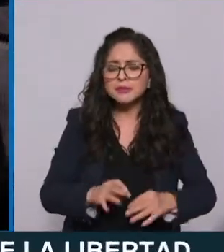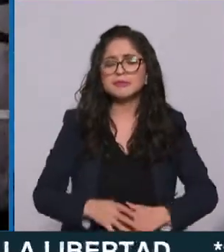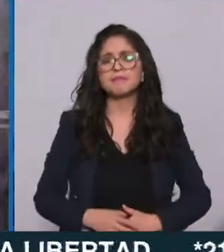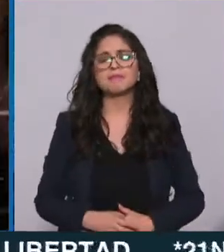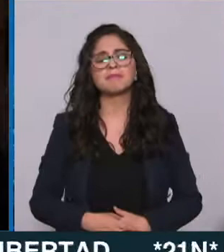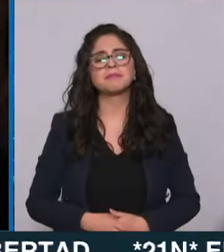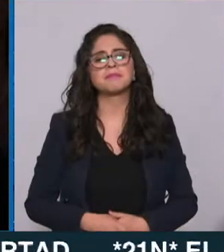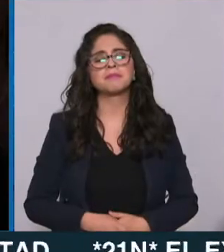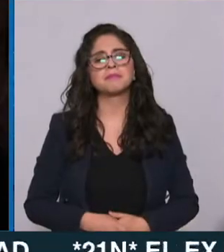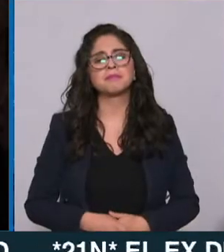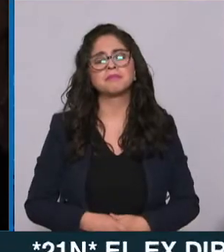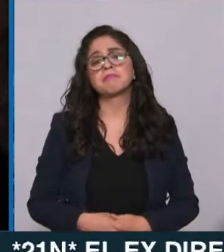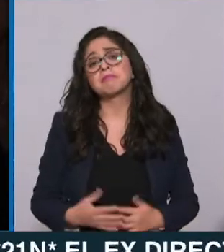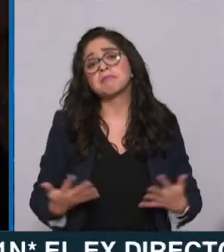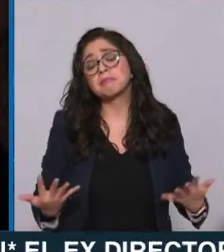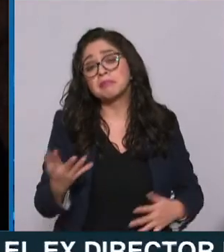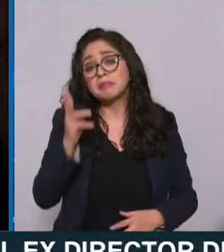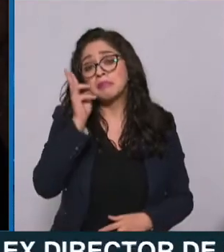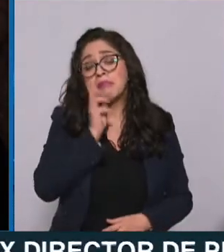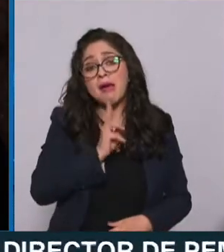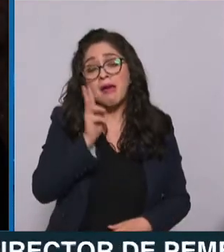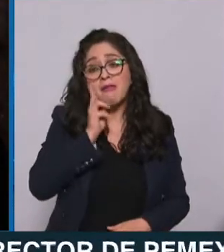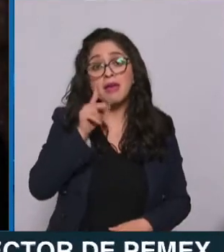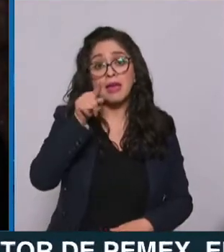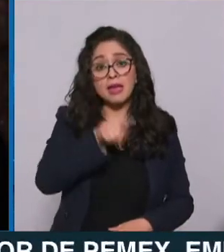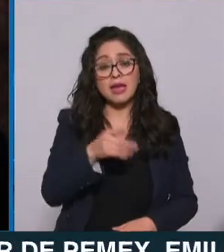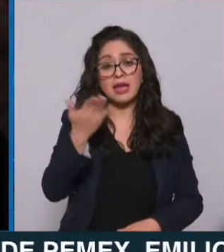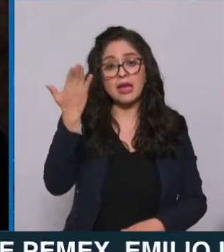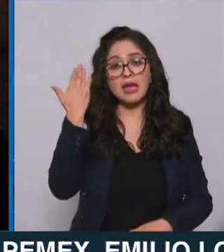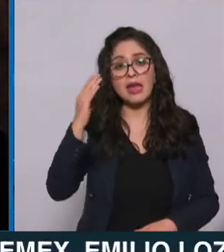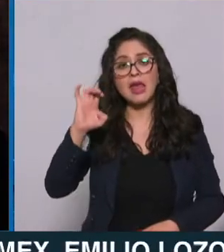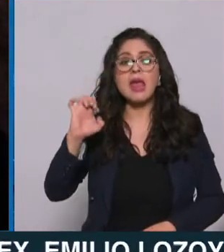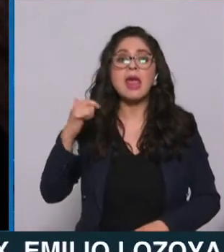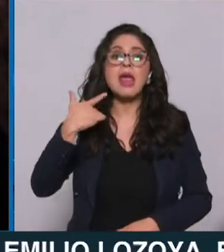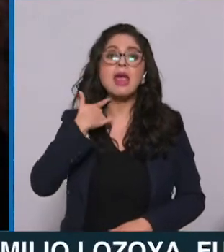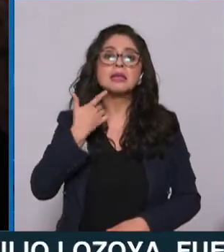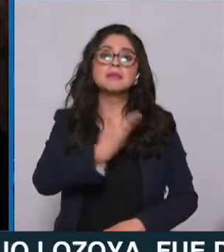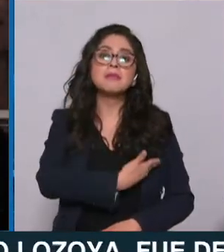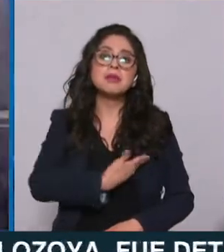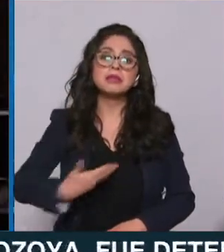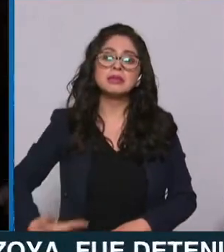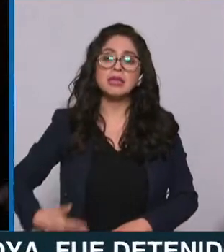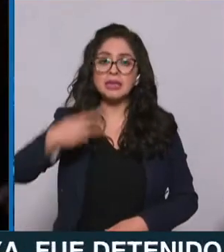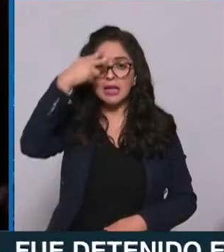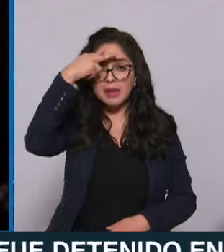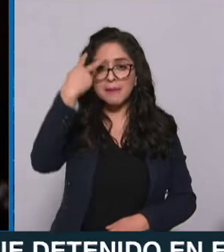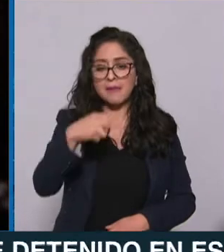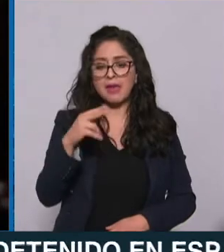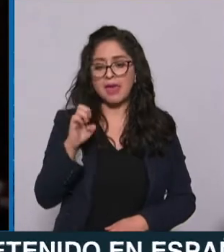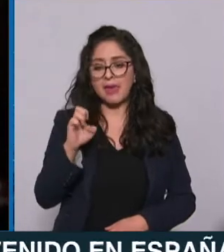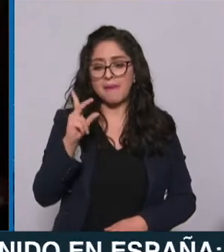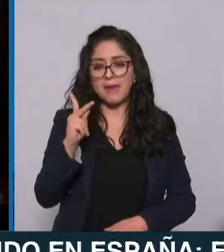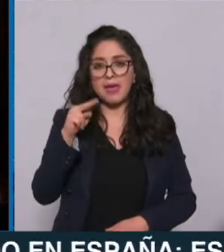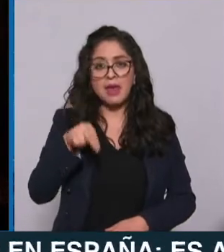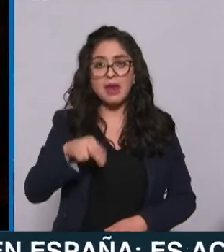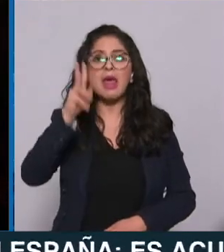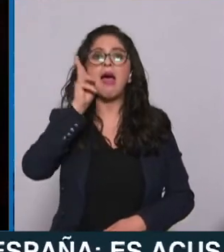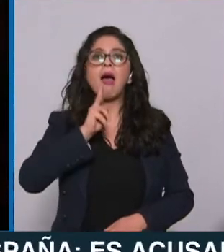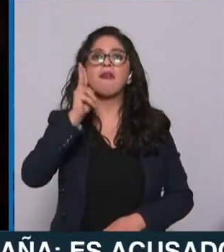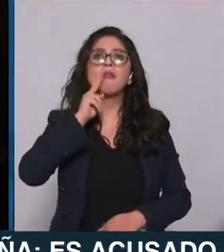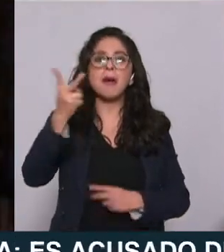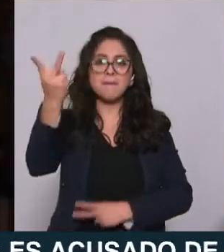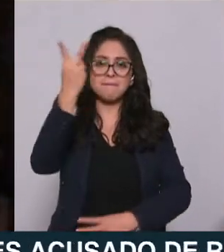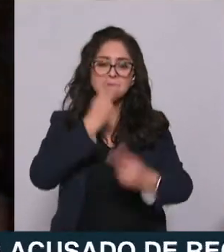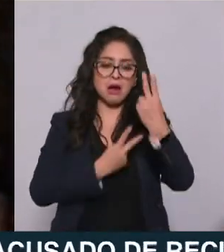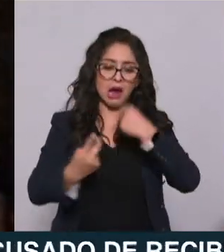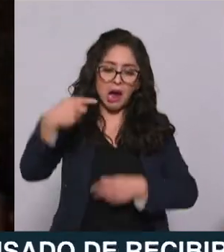quiere llevar ante el banquillo de los acusados al expresidente Peña Nieto, porque ese es un tema al que López